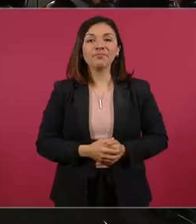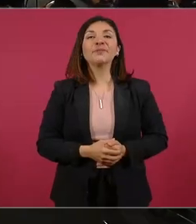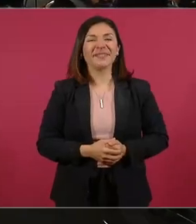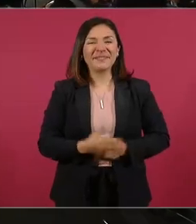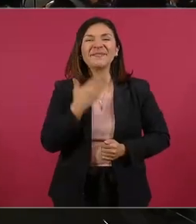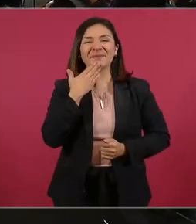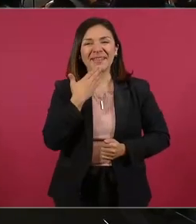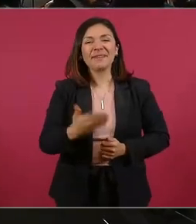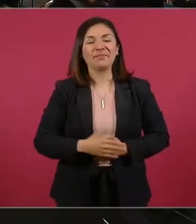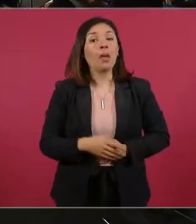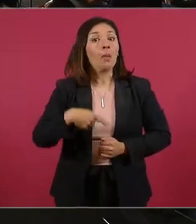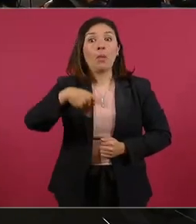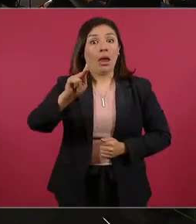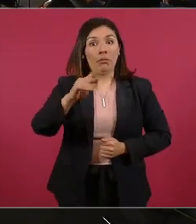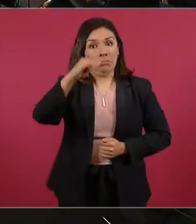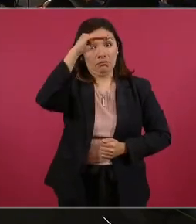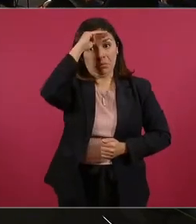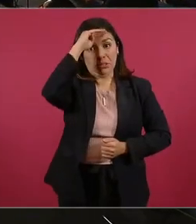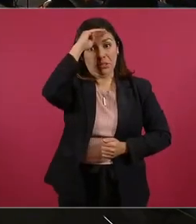Bueno, no es nada,